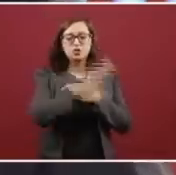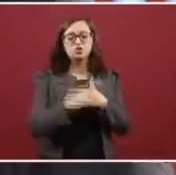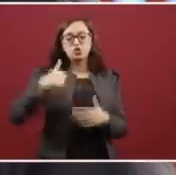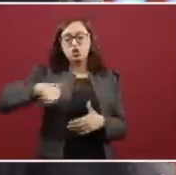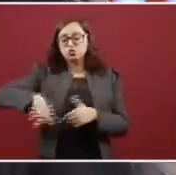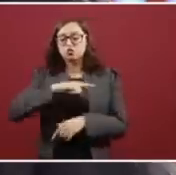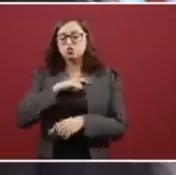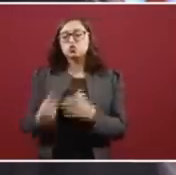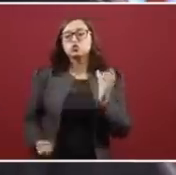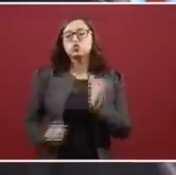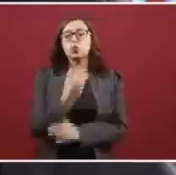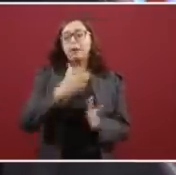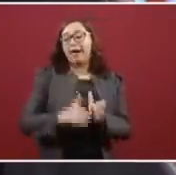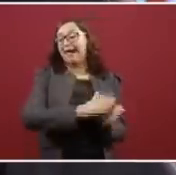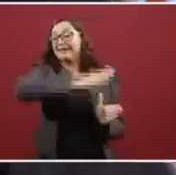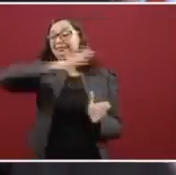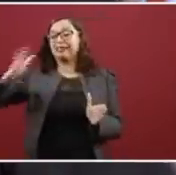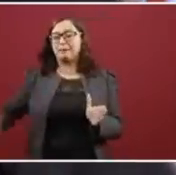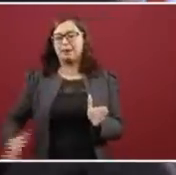neoliberal